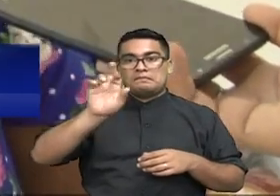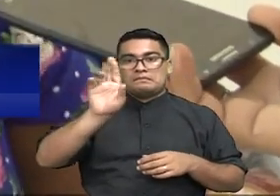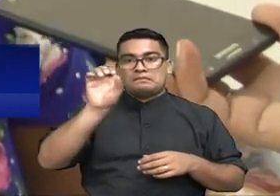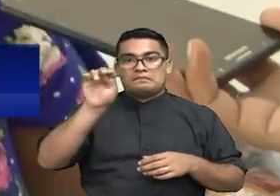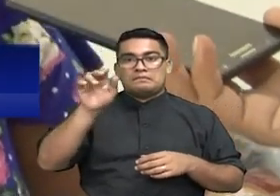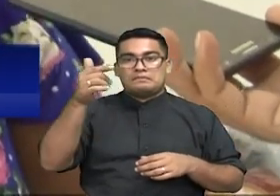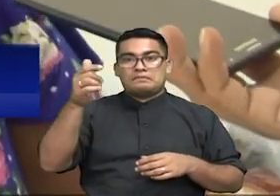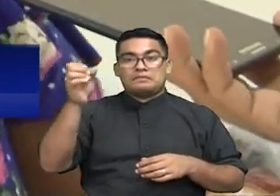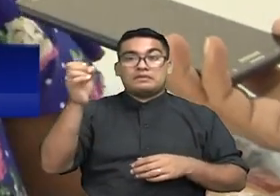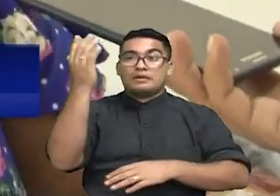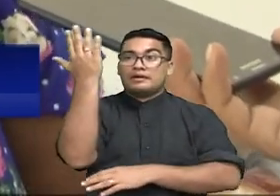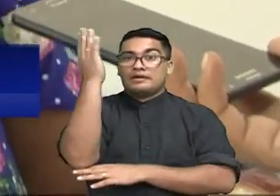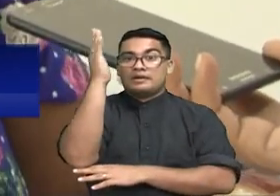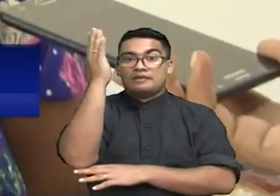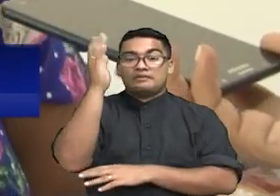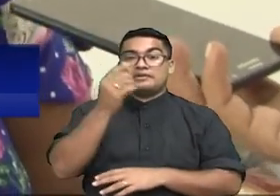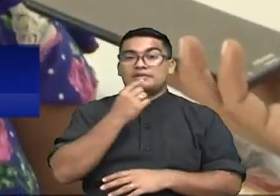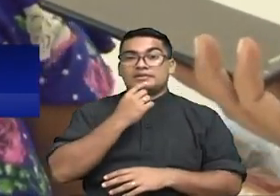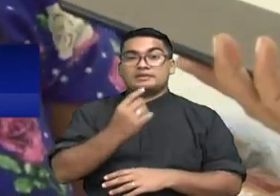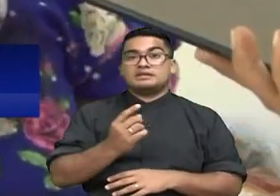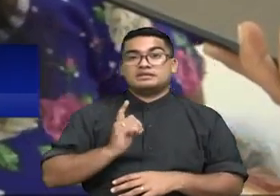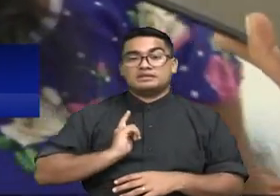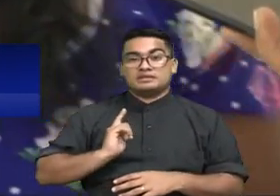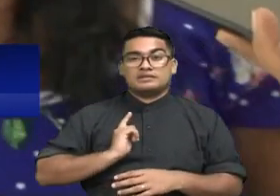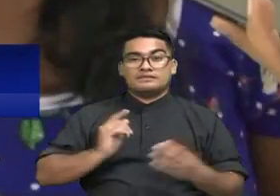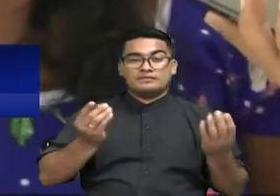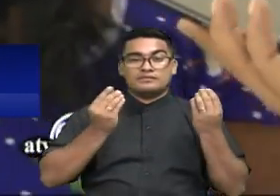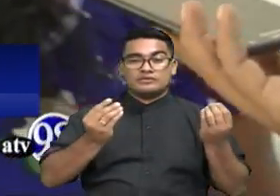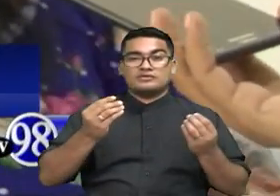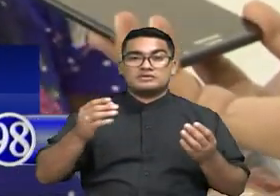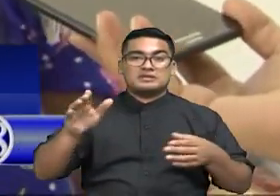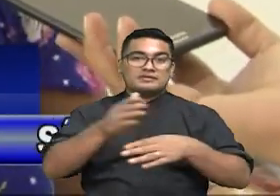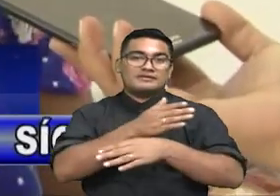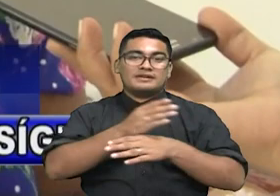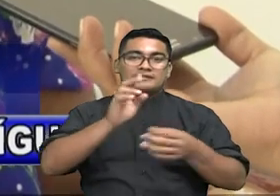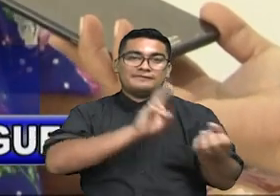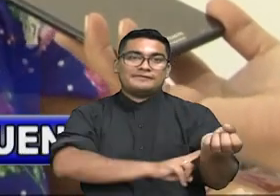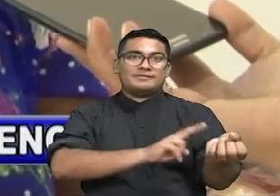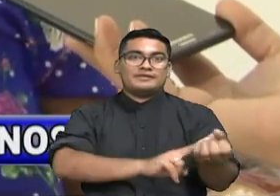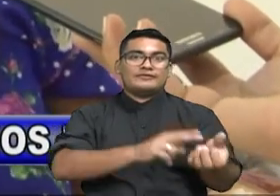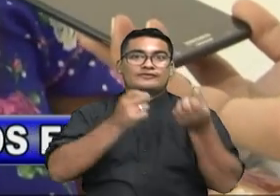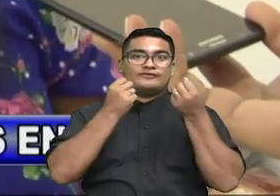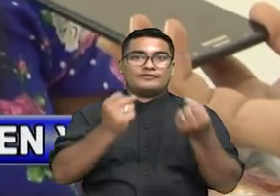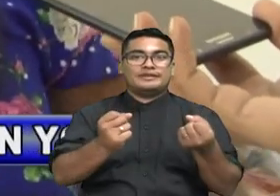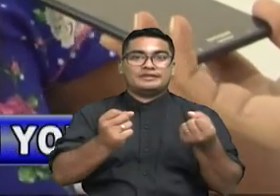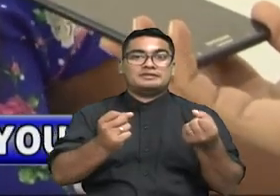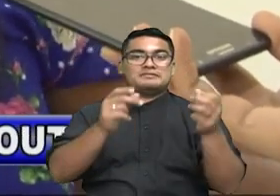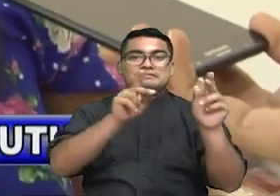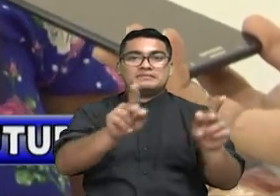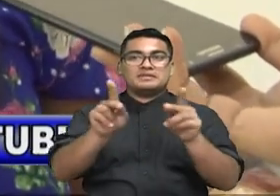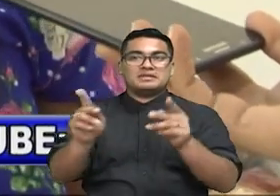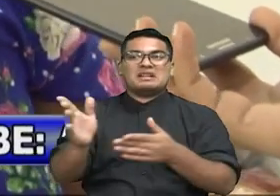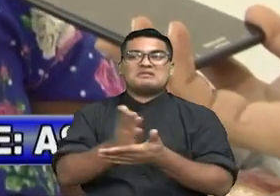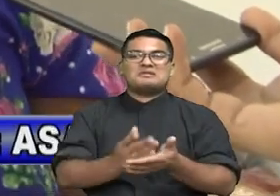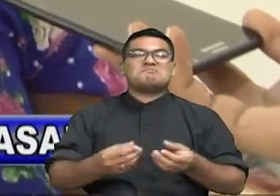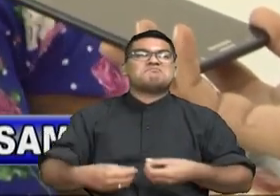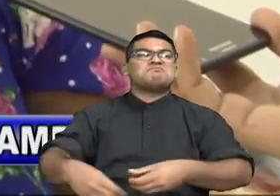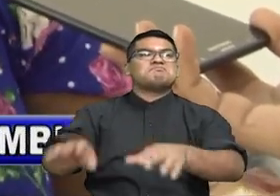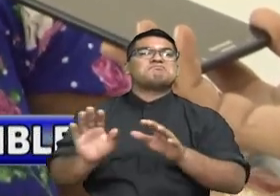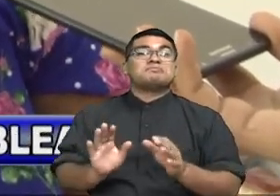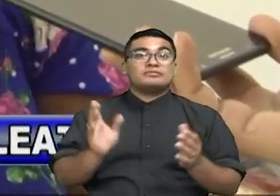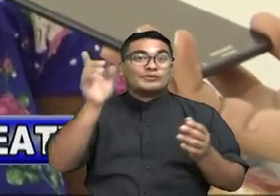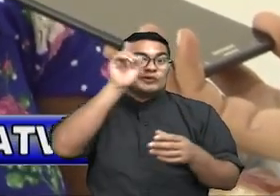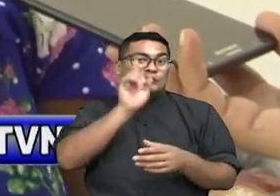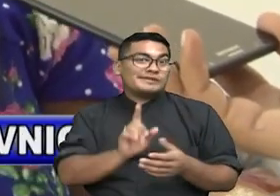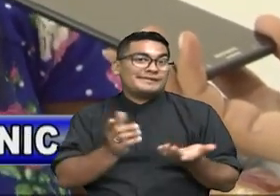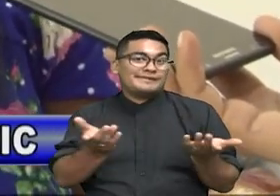árbol maravilloso del marango tenía tantas propiedades y tantas vitaminas que a veces la gente hasta bota eso sin saber.